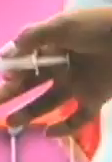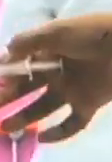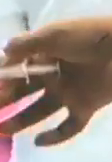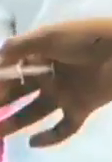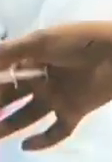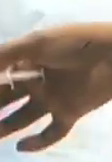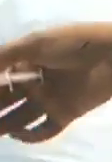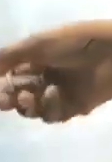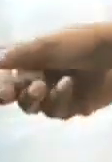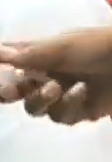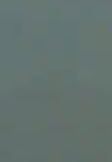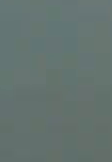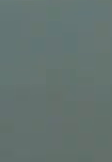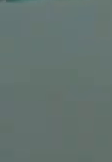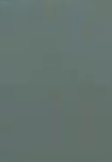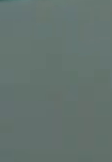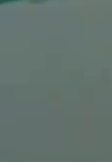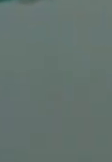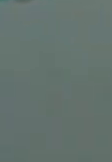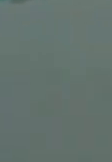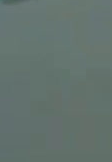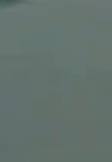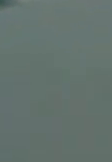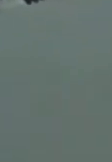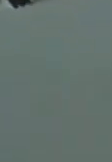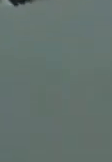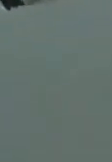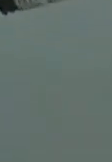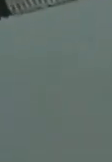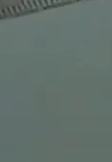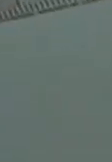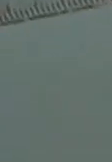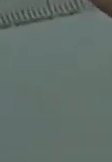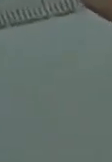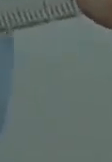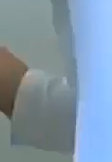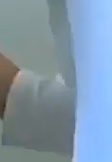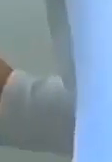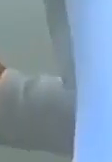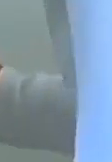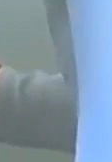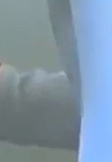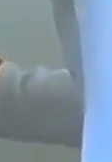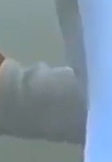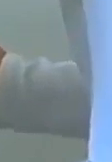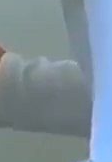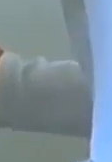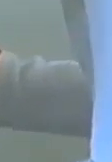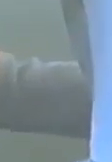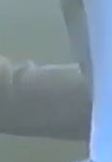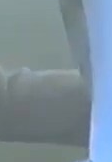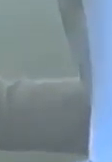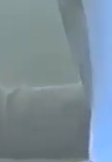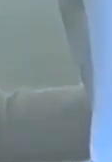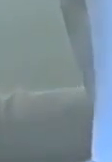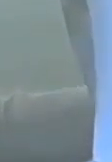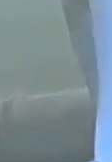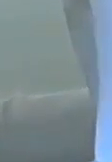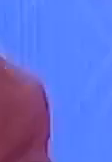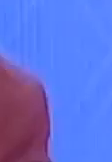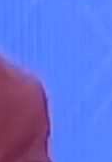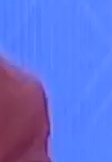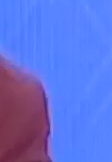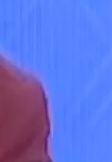casi duplicando el promedio mundial, en medio del bloqueo genocida que impide el acceso a los medicamentos, implementos